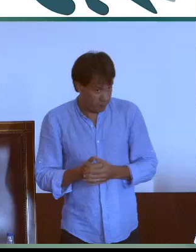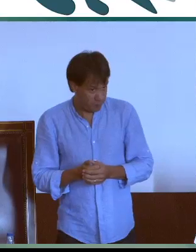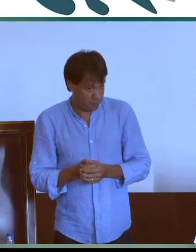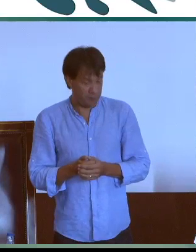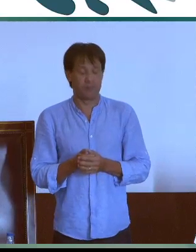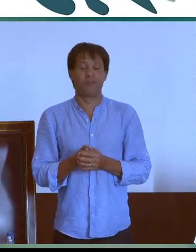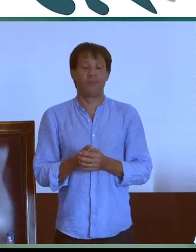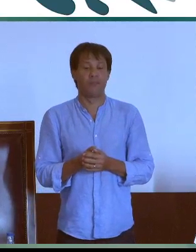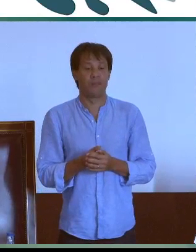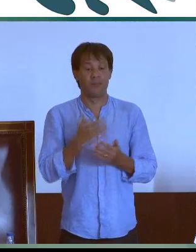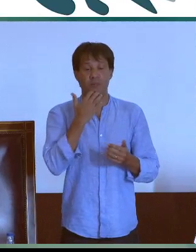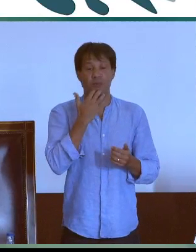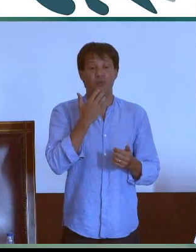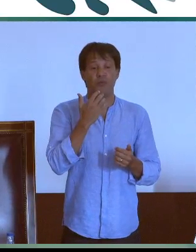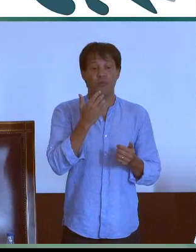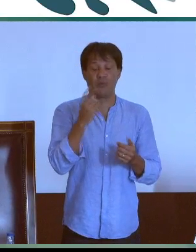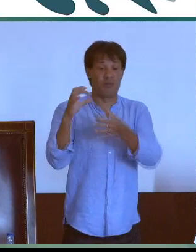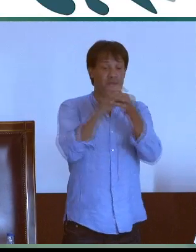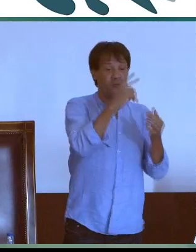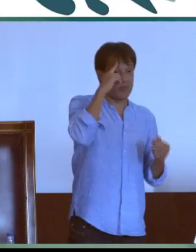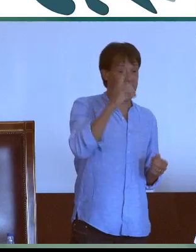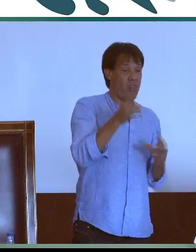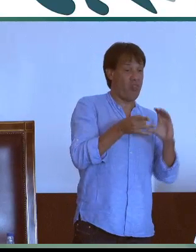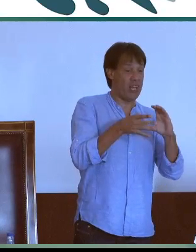era cómo elegir el signo, el ítem, vamos.